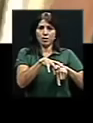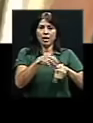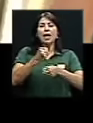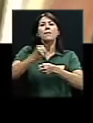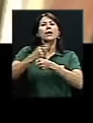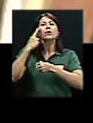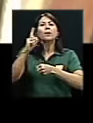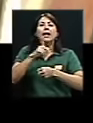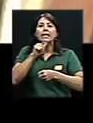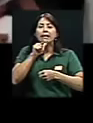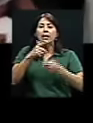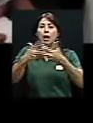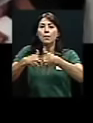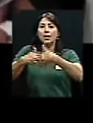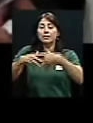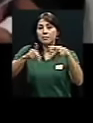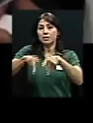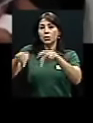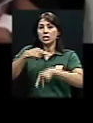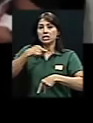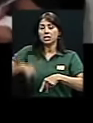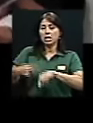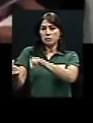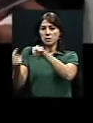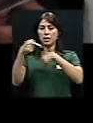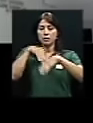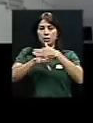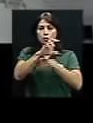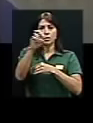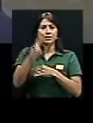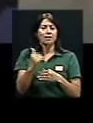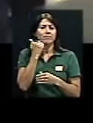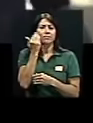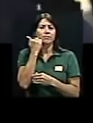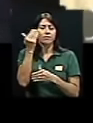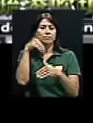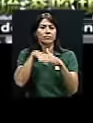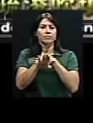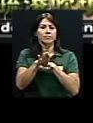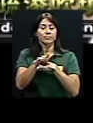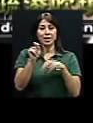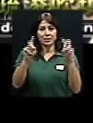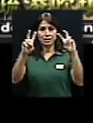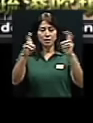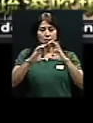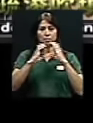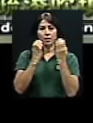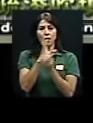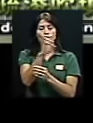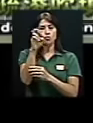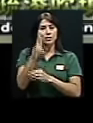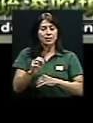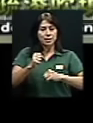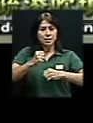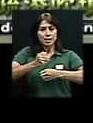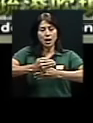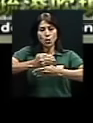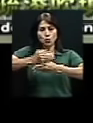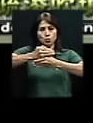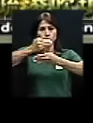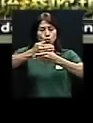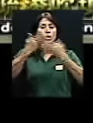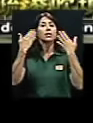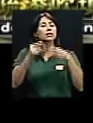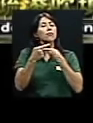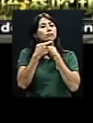china que entrarán al país con todas las facilidades. Sobre este tema, la Cámara Costarricense de la Construcción ha